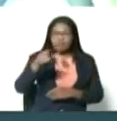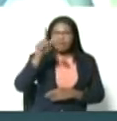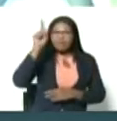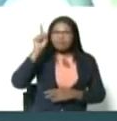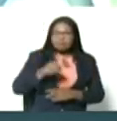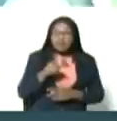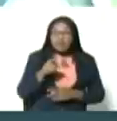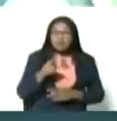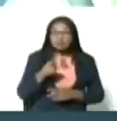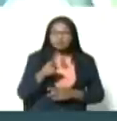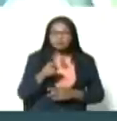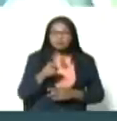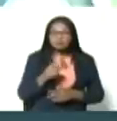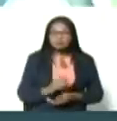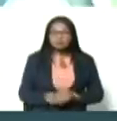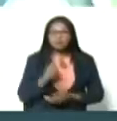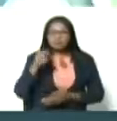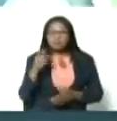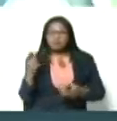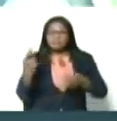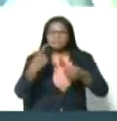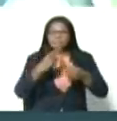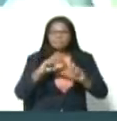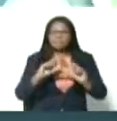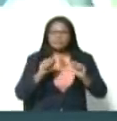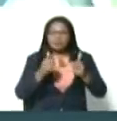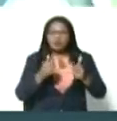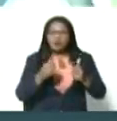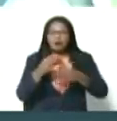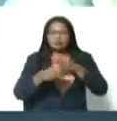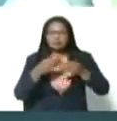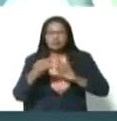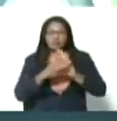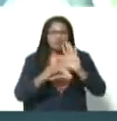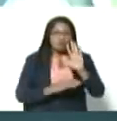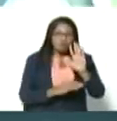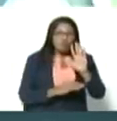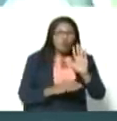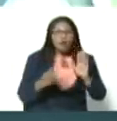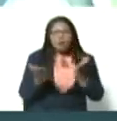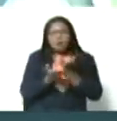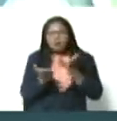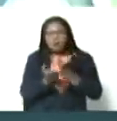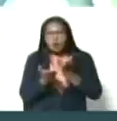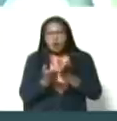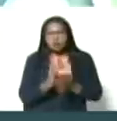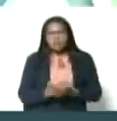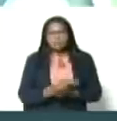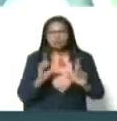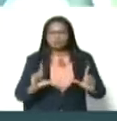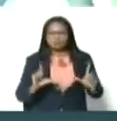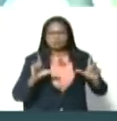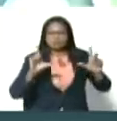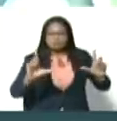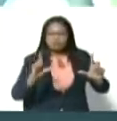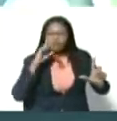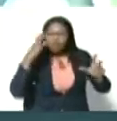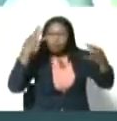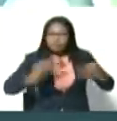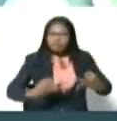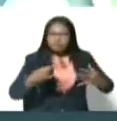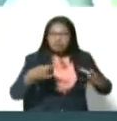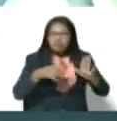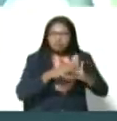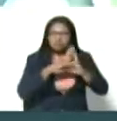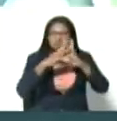pasar por la escuela, van a recibir su certificado oficial de